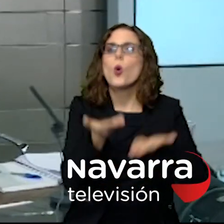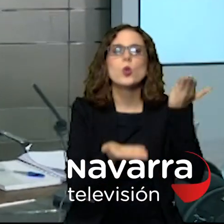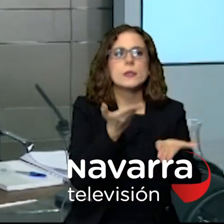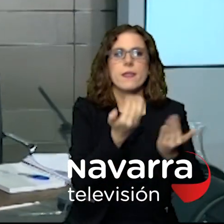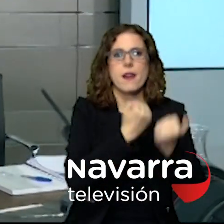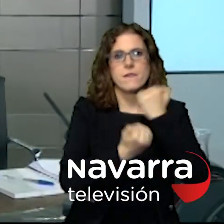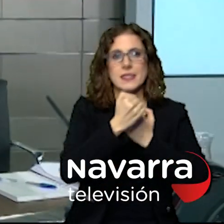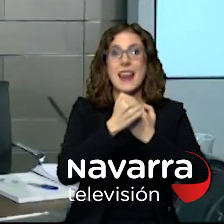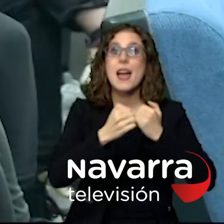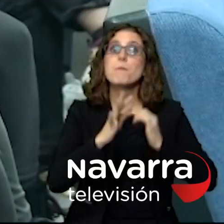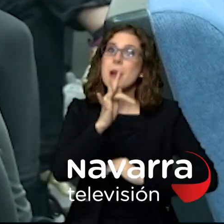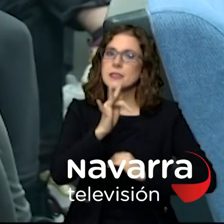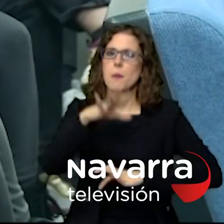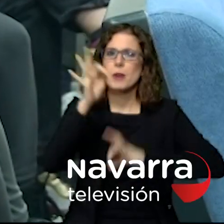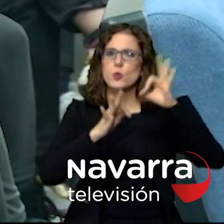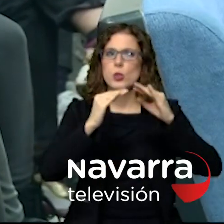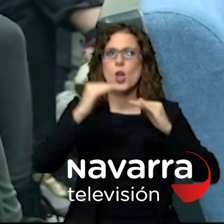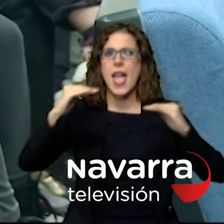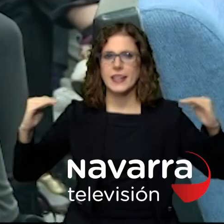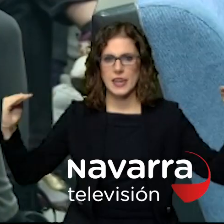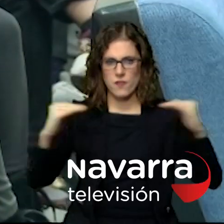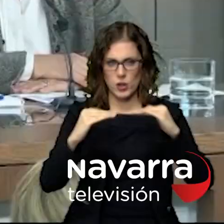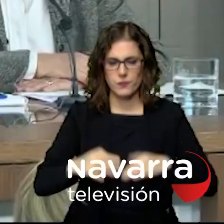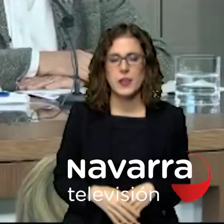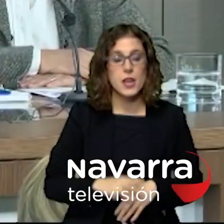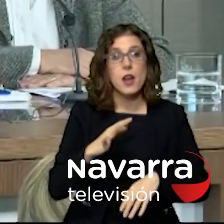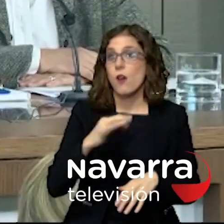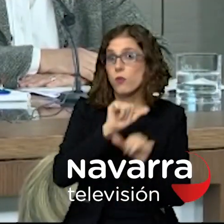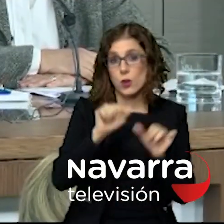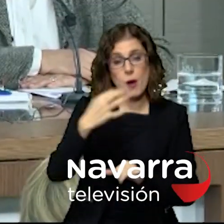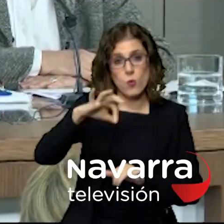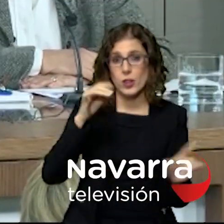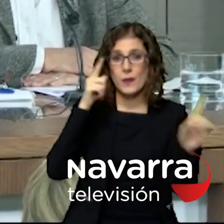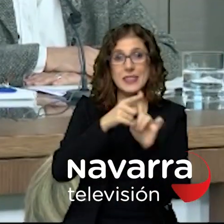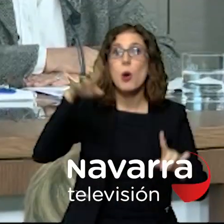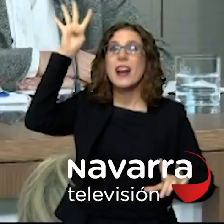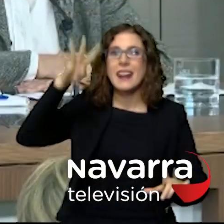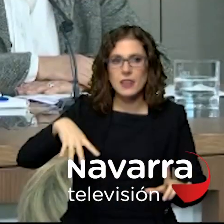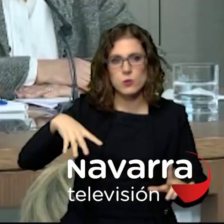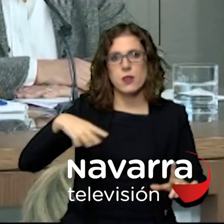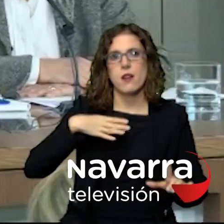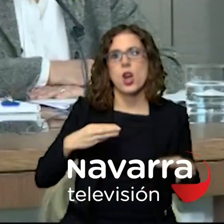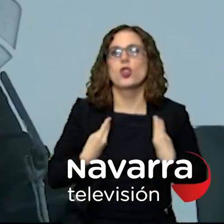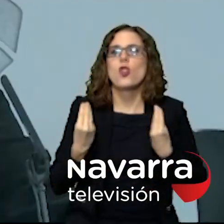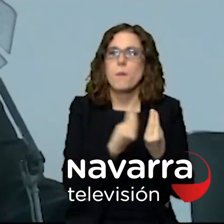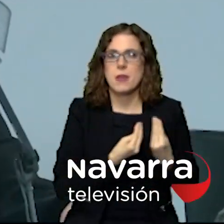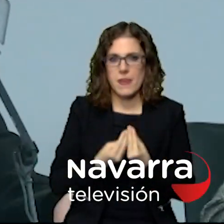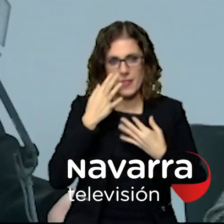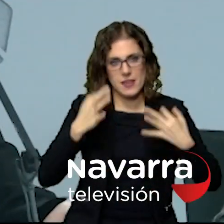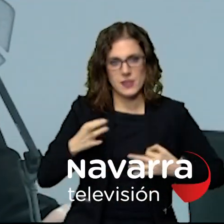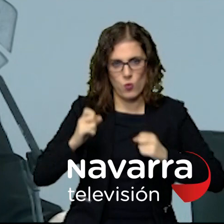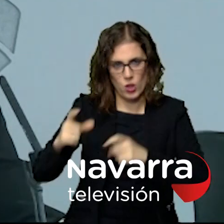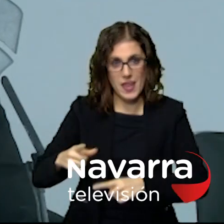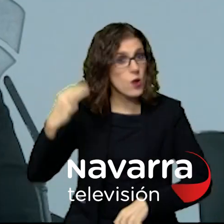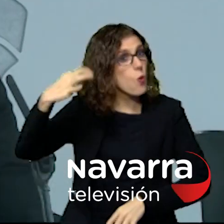presupuestario y como única posibilidad para garantizar la convivencia en Cataluña. Es por eso que ha vuelto a insistir desde esta